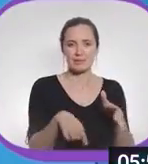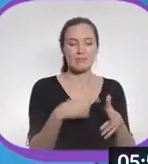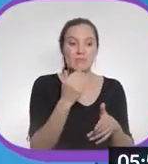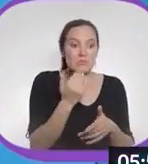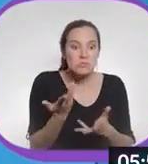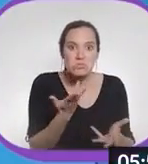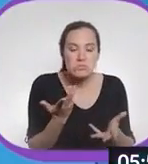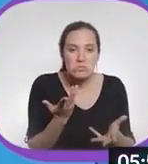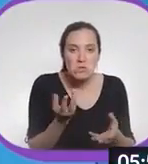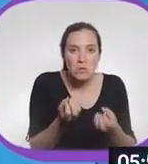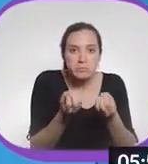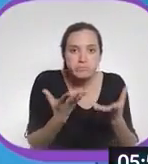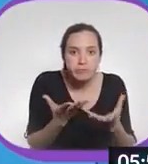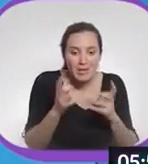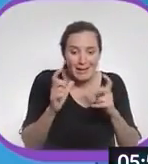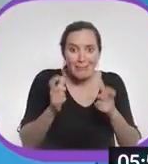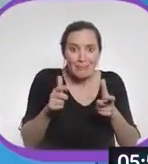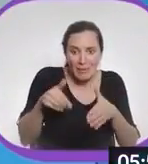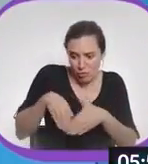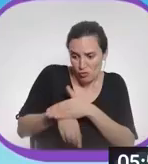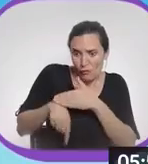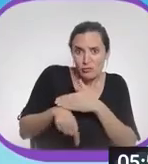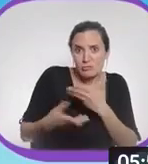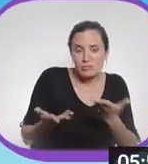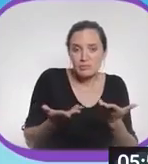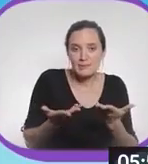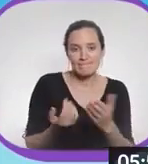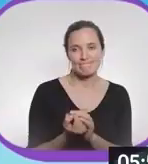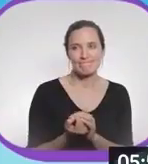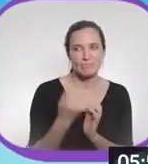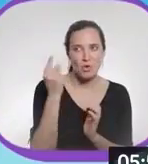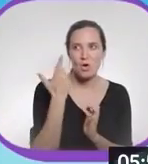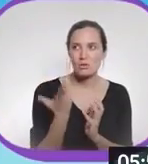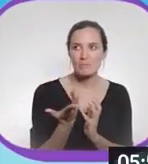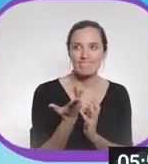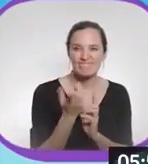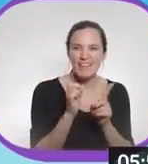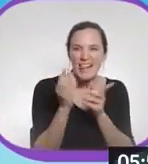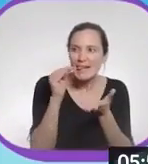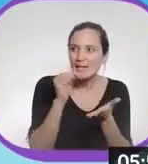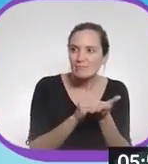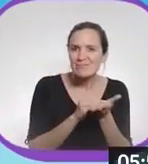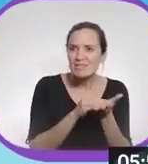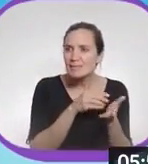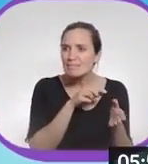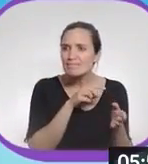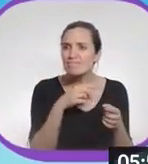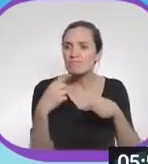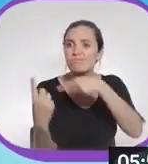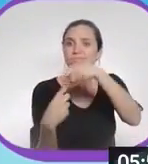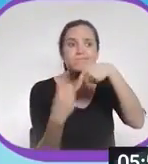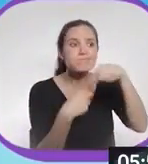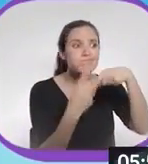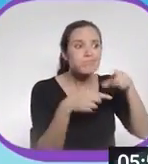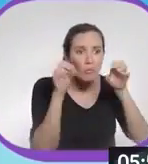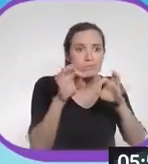tratando de descifrar por qué siguen llegando platillos calientes a mi bolsilla. Lo único que se me ocurre es que alguien más ande por ahí cumpliendo